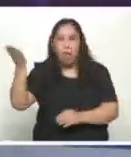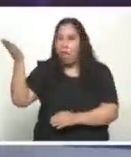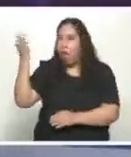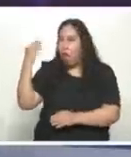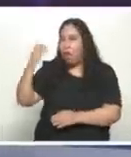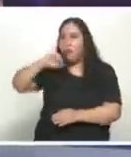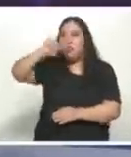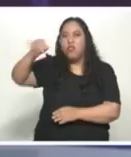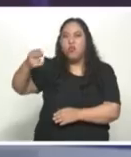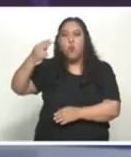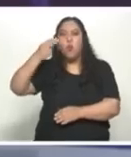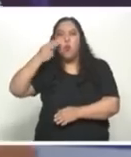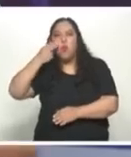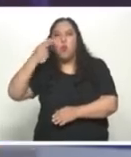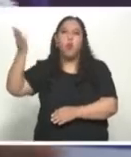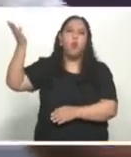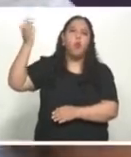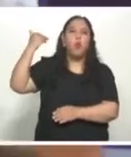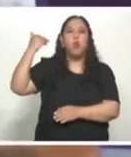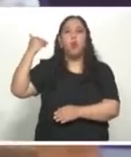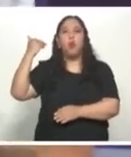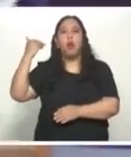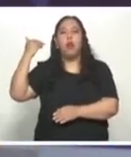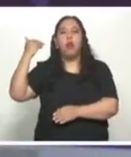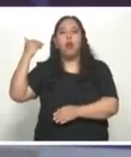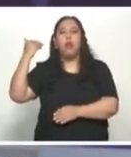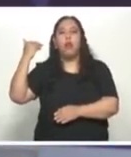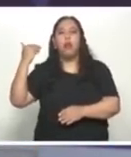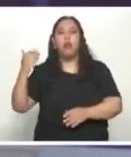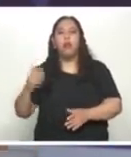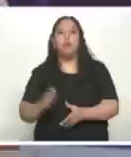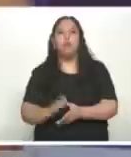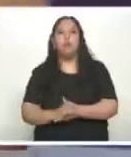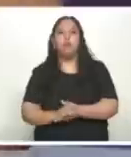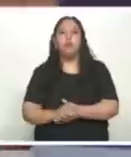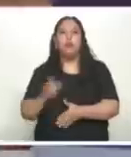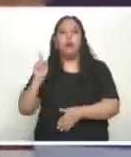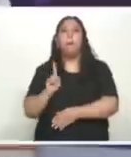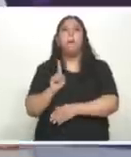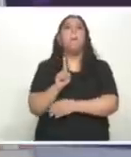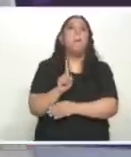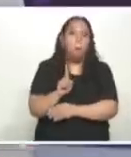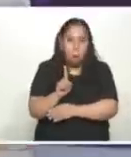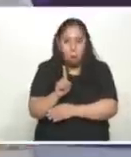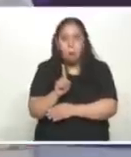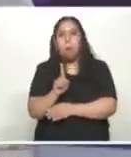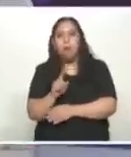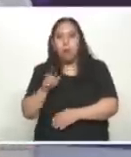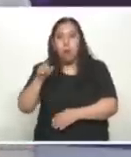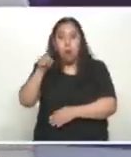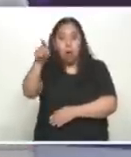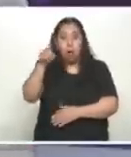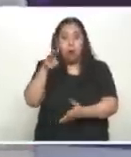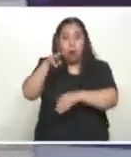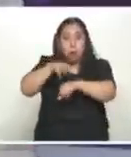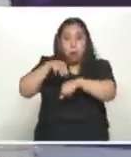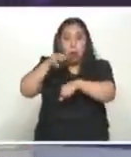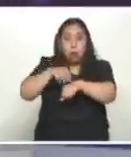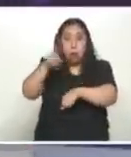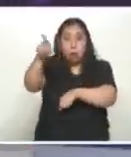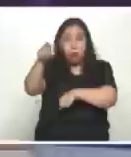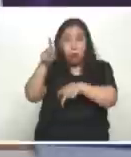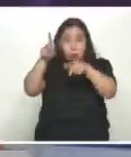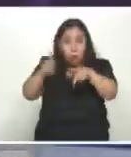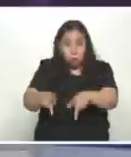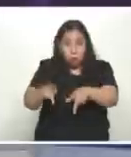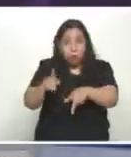esa representación física de los grupos altamente criminales, en Miami acaban de capturar uno.